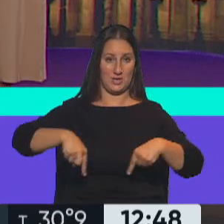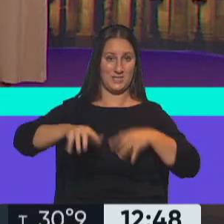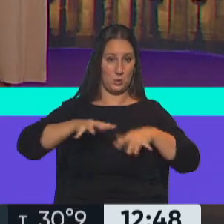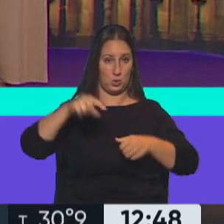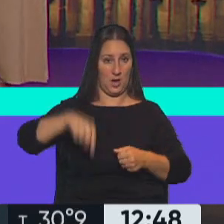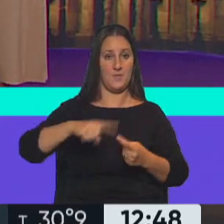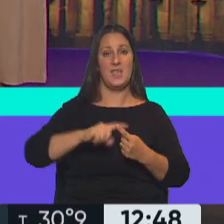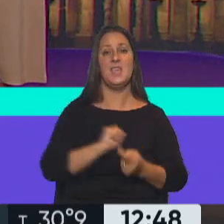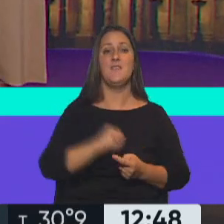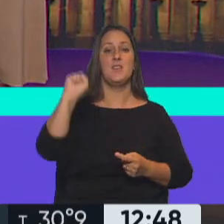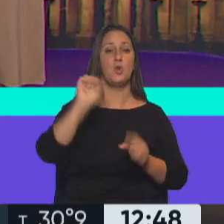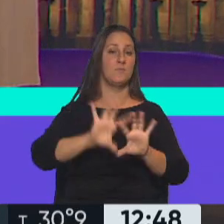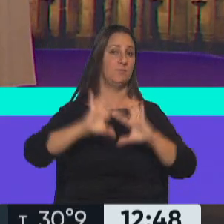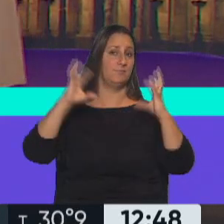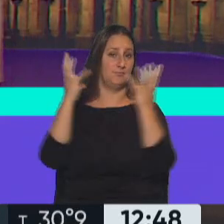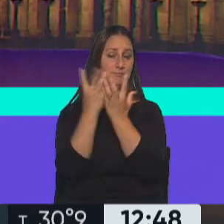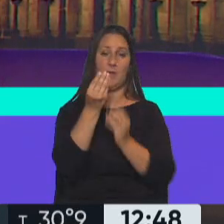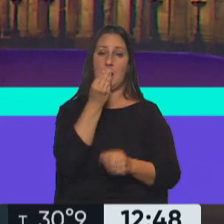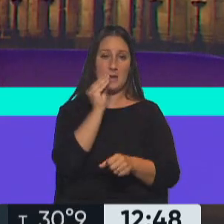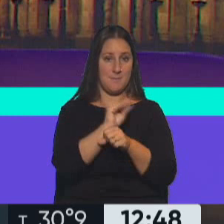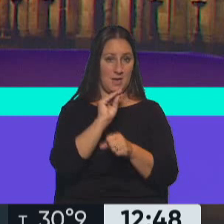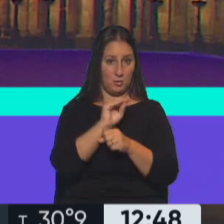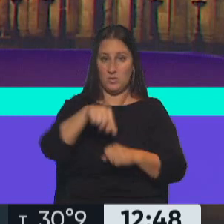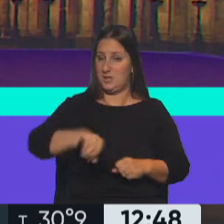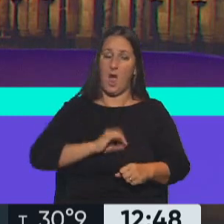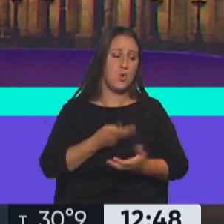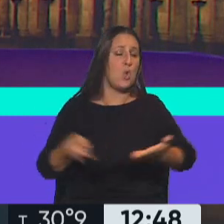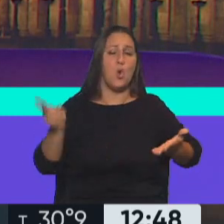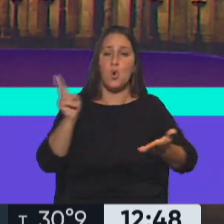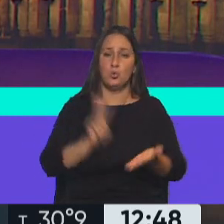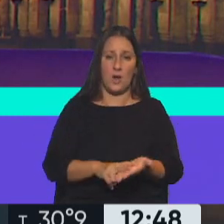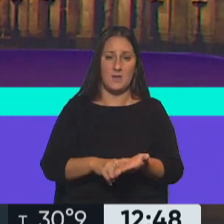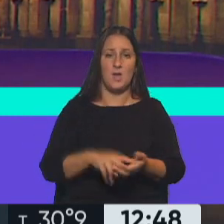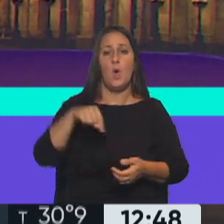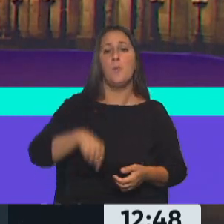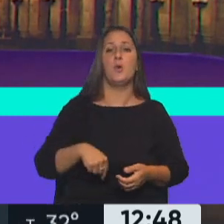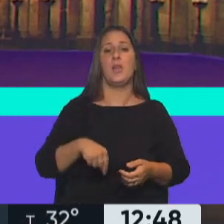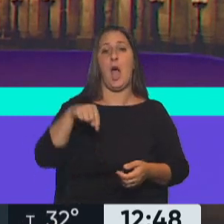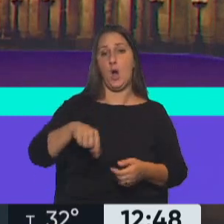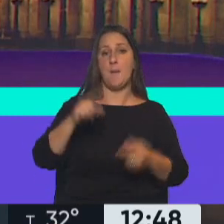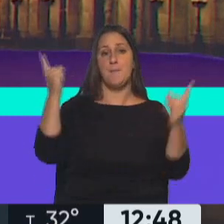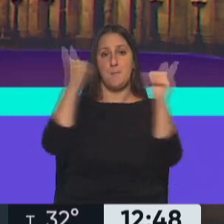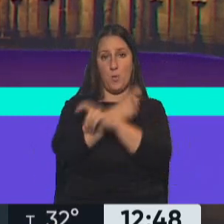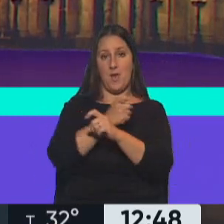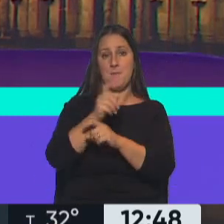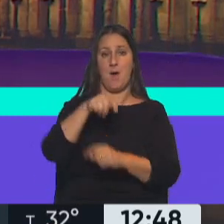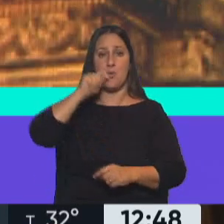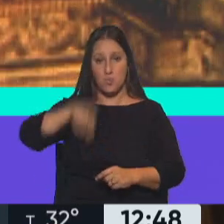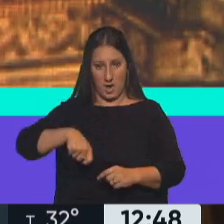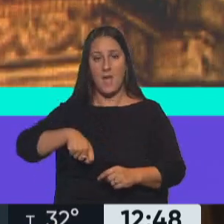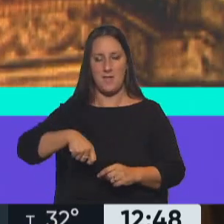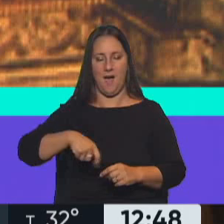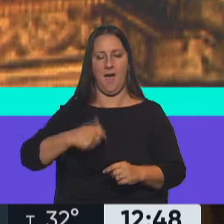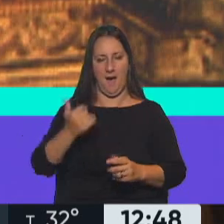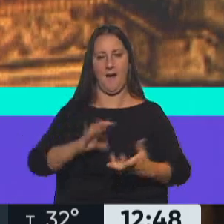La inflación global de alimentos, que por cierto nos va a volver a pasar este año, porque lo que está ocurriendo con Ucrania va a significar